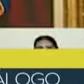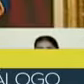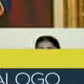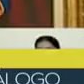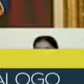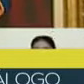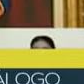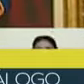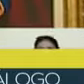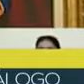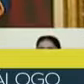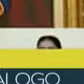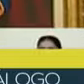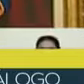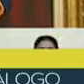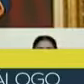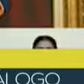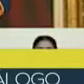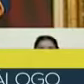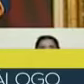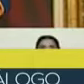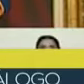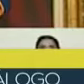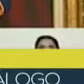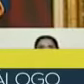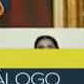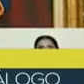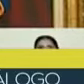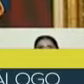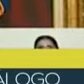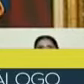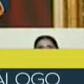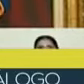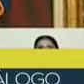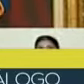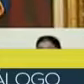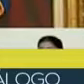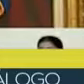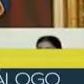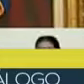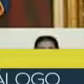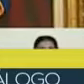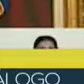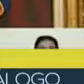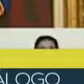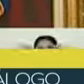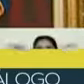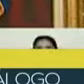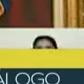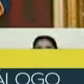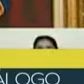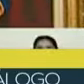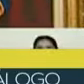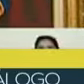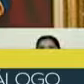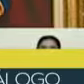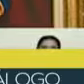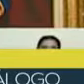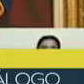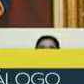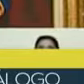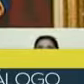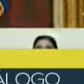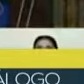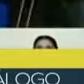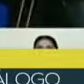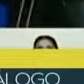gas. Están llegando. Va a haber inversiones muy importantes en el sistema de telecomunicaciones